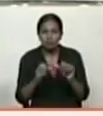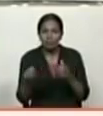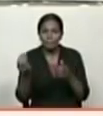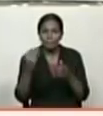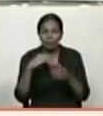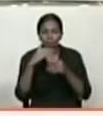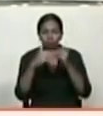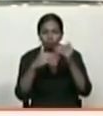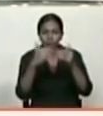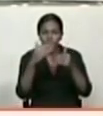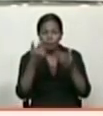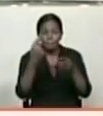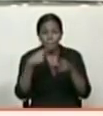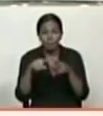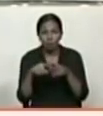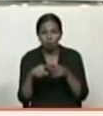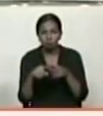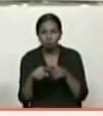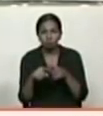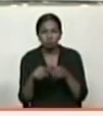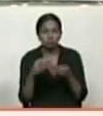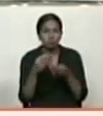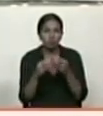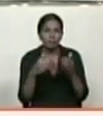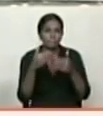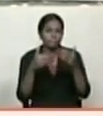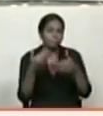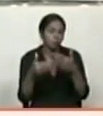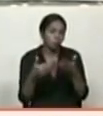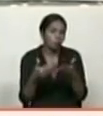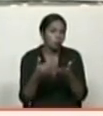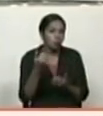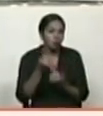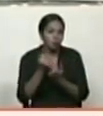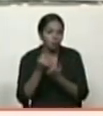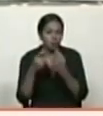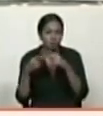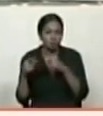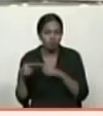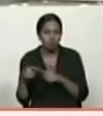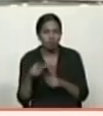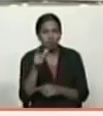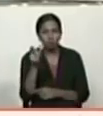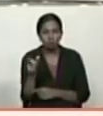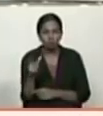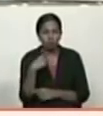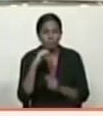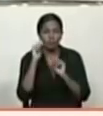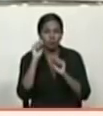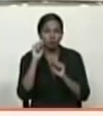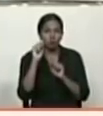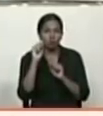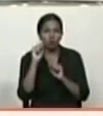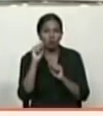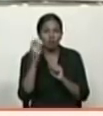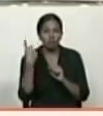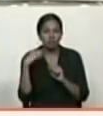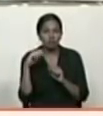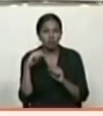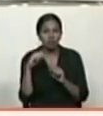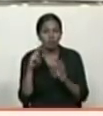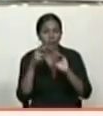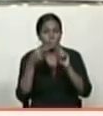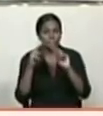han adelantado con sus aliados, con el apoyo de distintos aliados en el mundo, para lograr tener en paz la